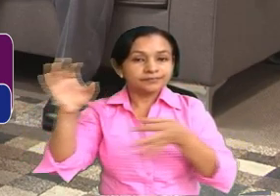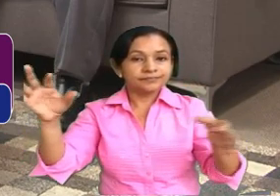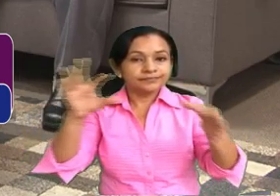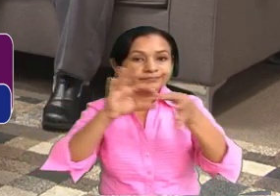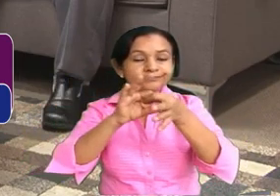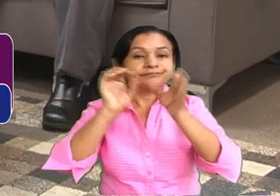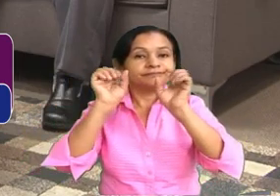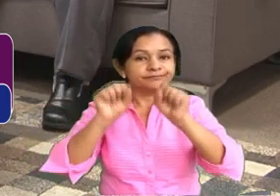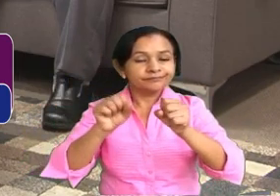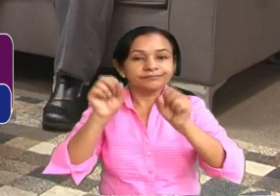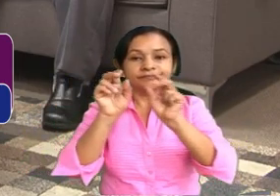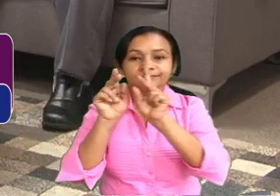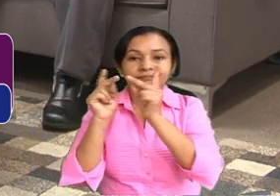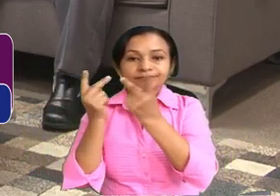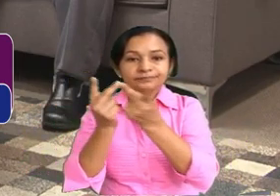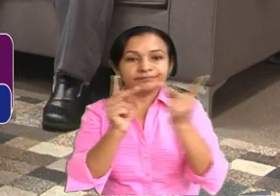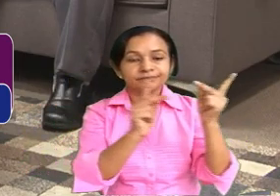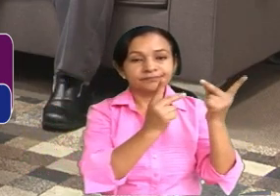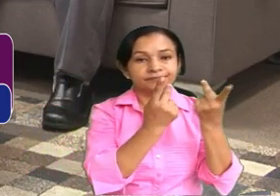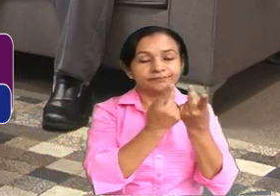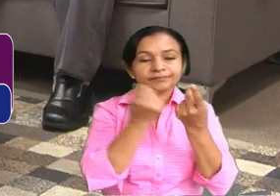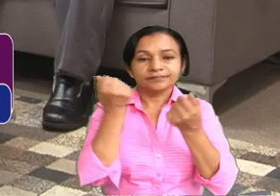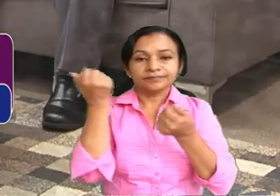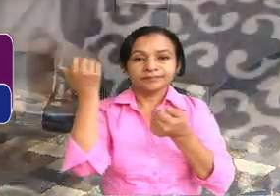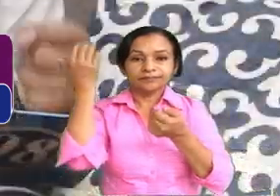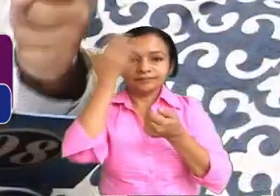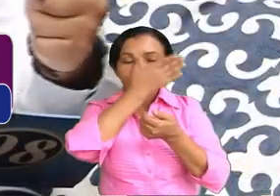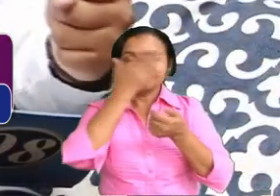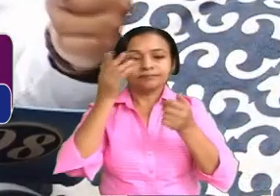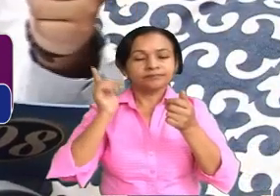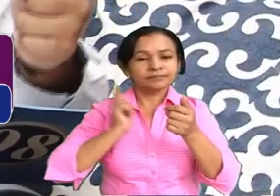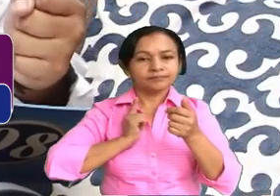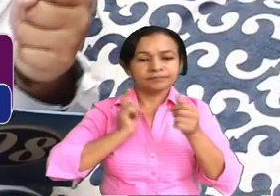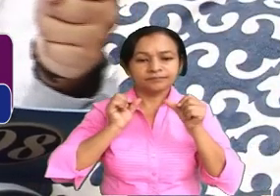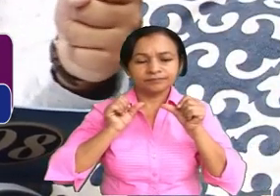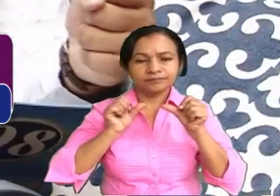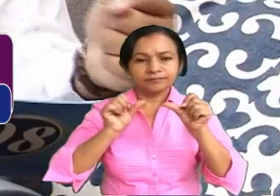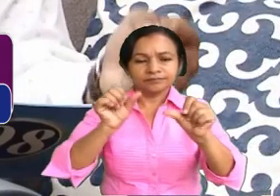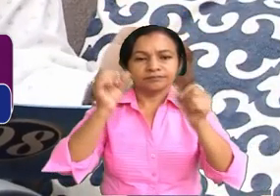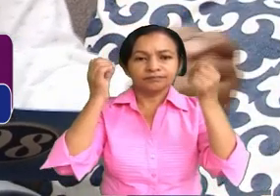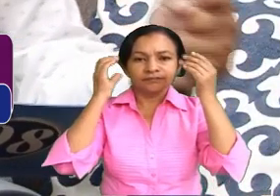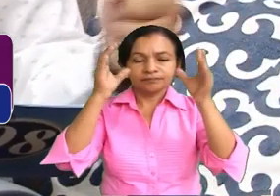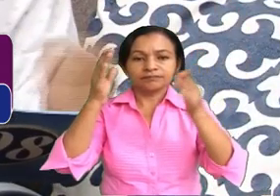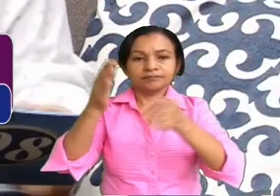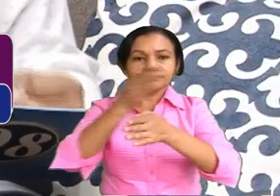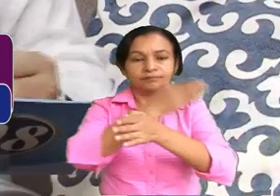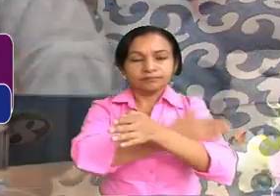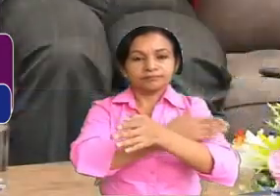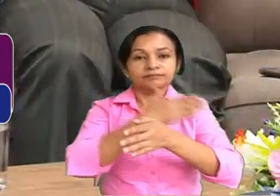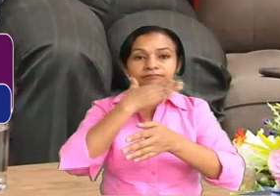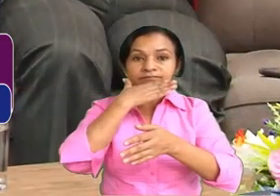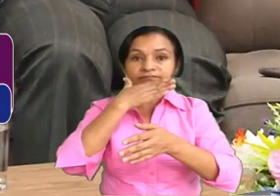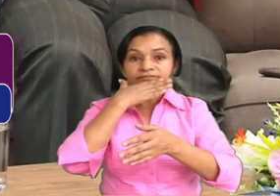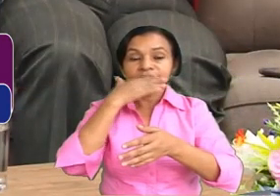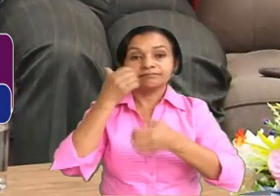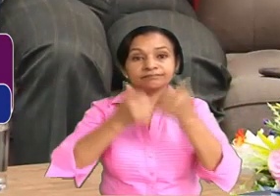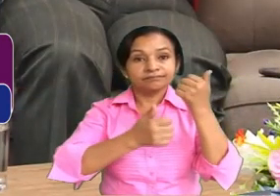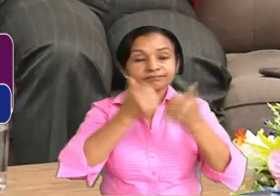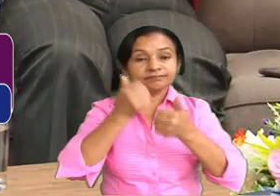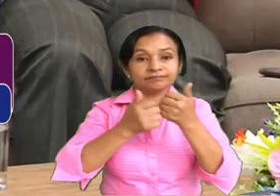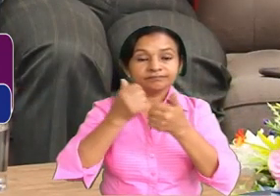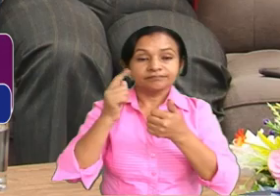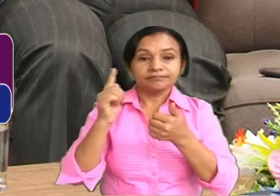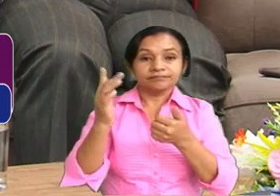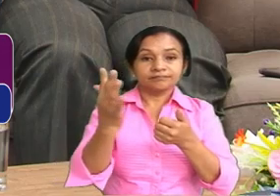las cuales nuestras poblaciones originarias o afrodescendientes mantuvieron su cultura pese al combate férreo que había por parte